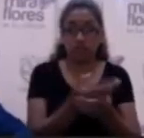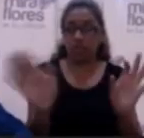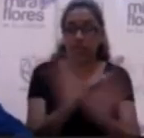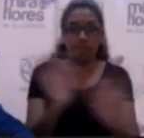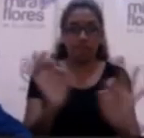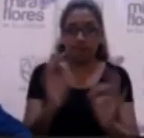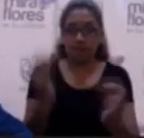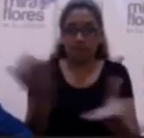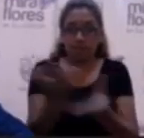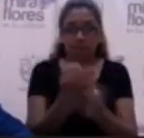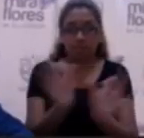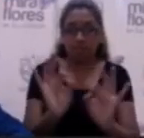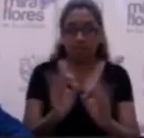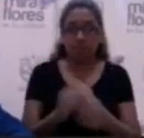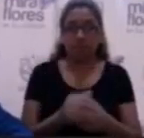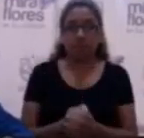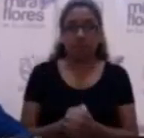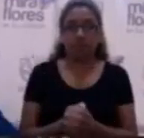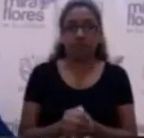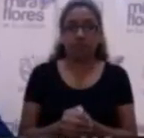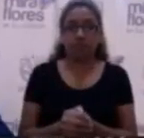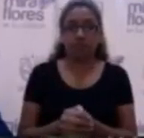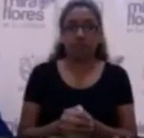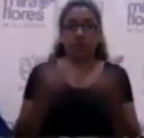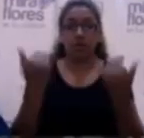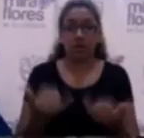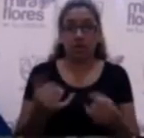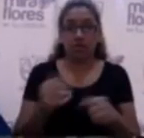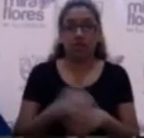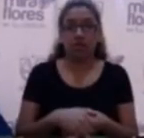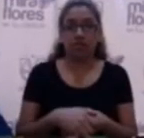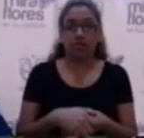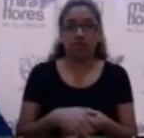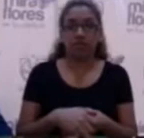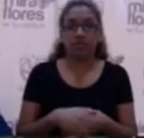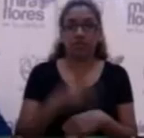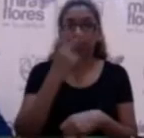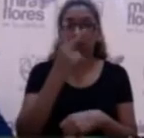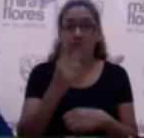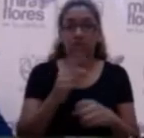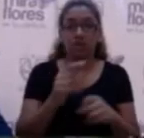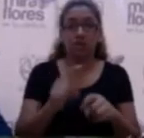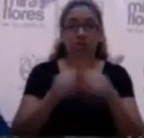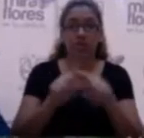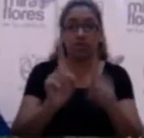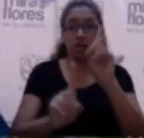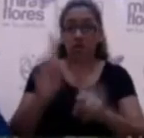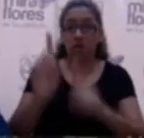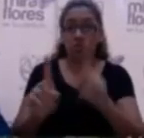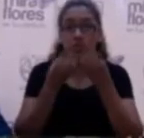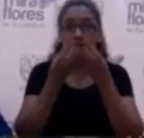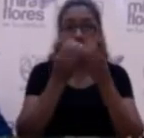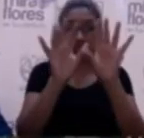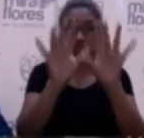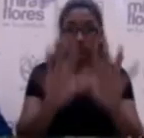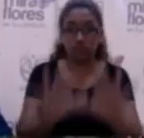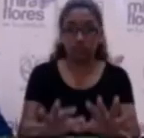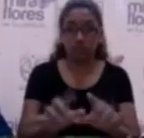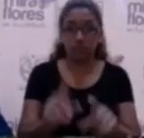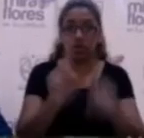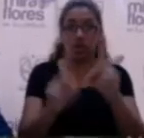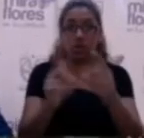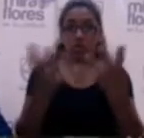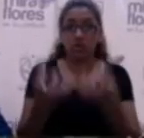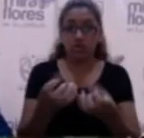Estación informes y pedidos. ¿Algún pedido por escrito en Secretaría General? Ningún pedido, señor alcalde. No teniendo pedidos escritos